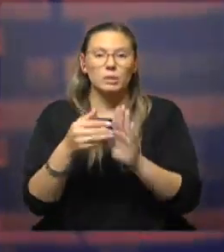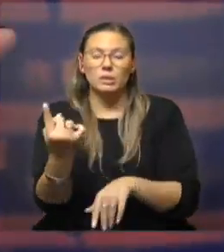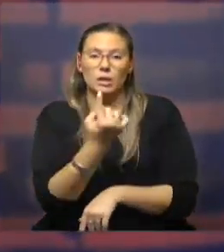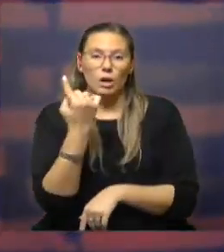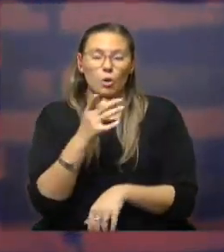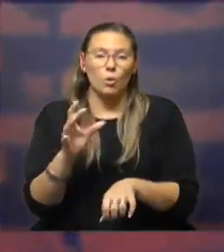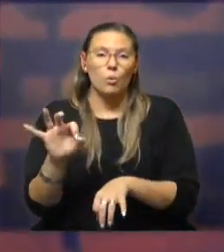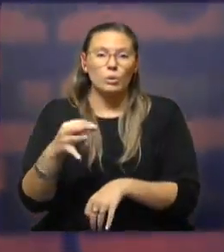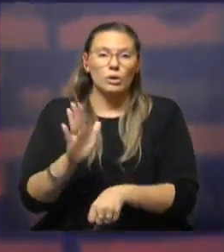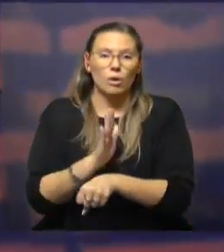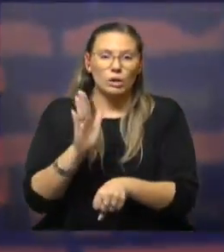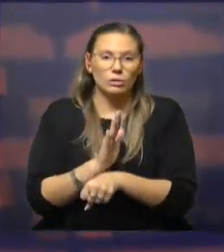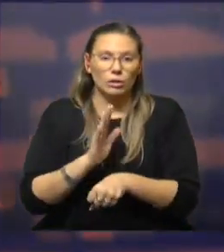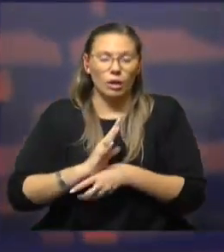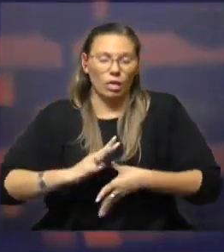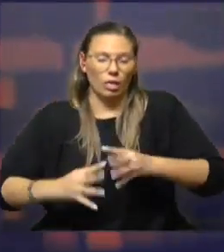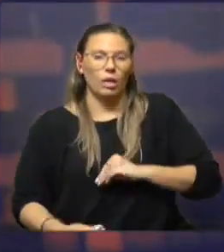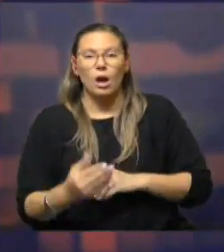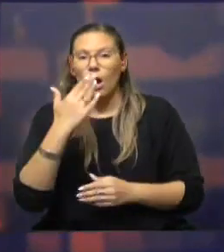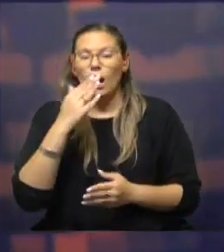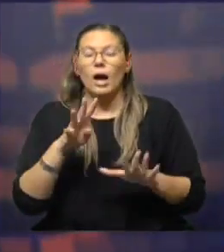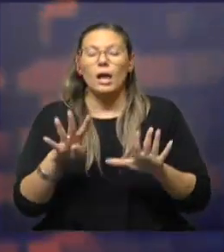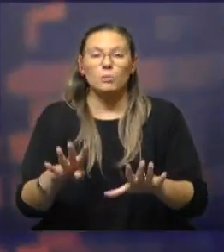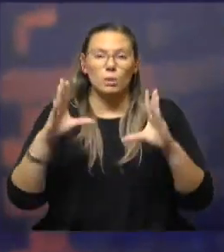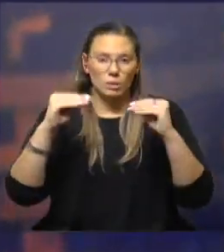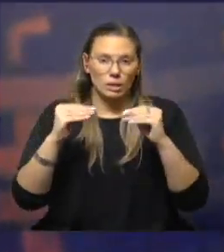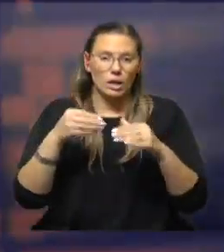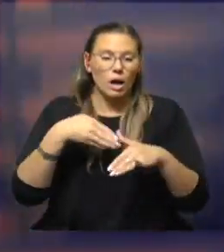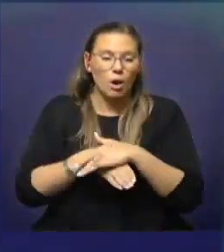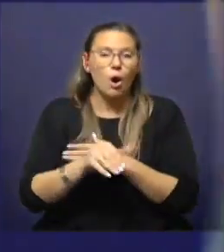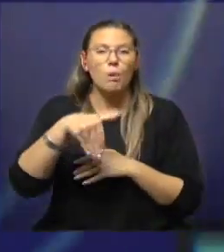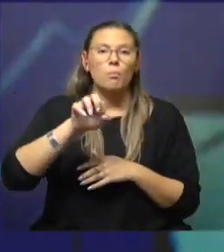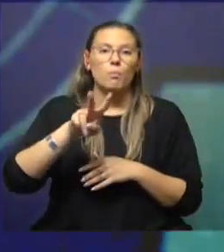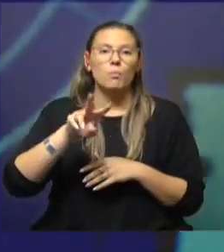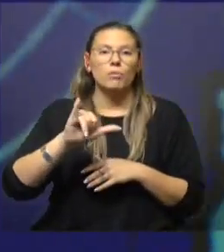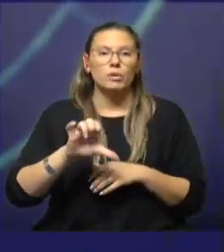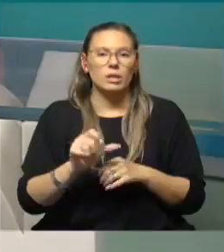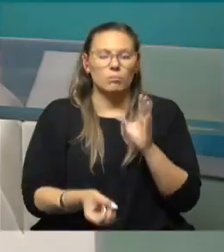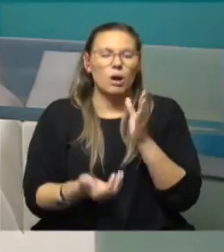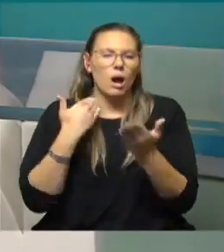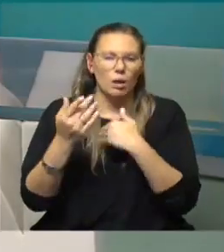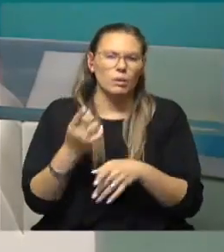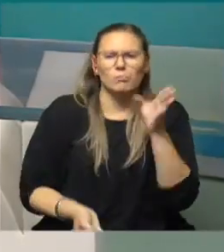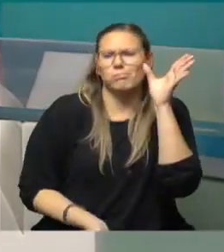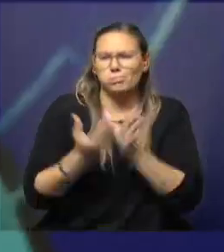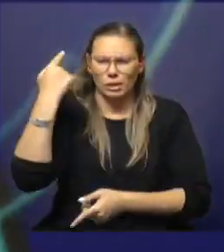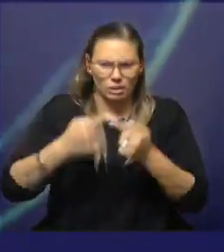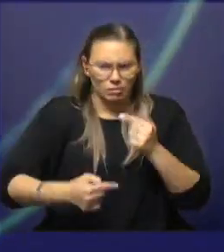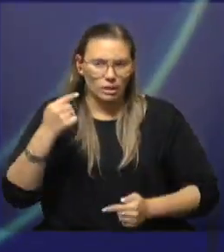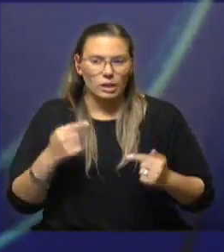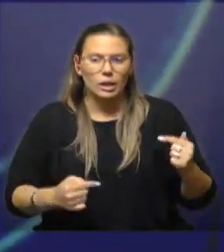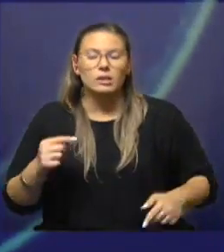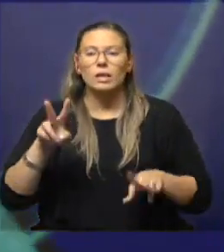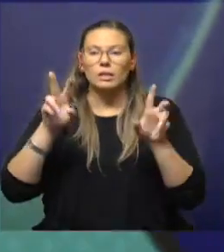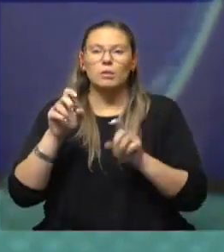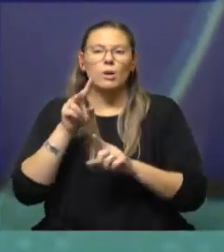llama Deforme, va a ser a las 21 horas en el Under Movie, así que vamos a estar charlando un poquito. Él es creador de un montón de contenidos, de capaz